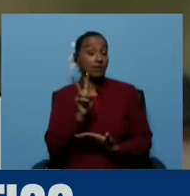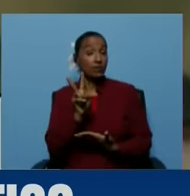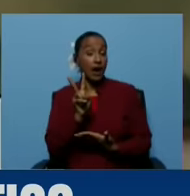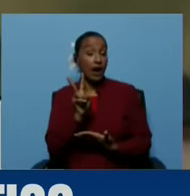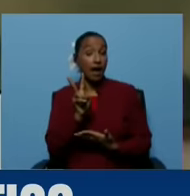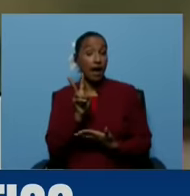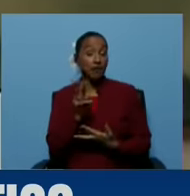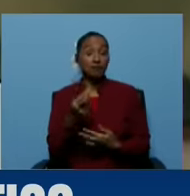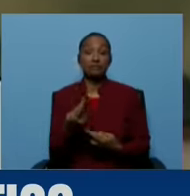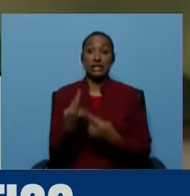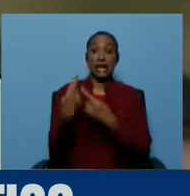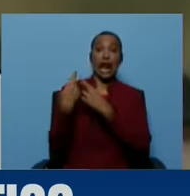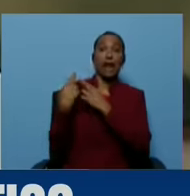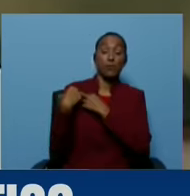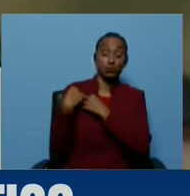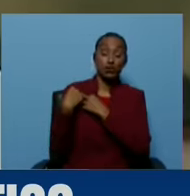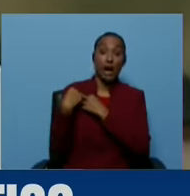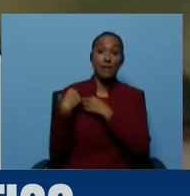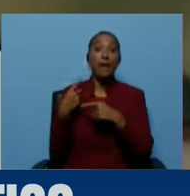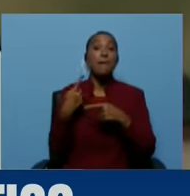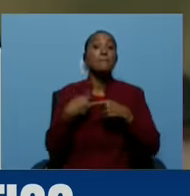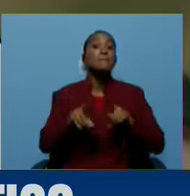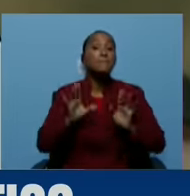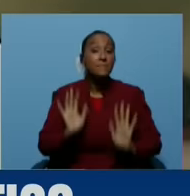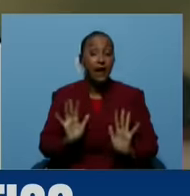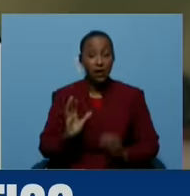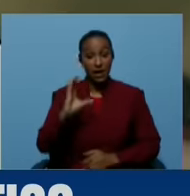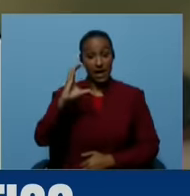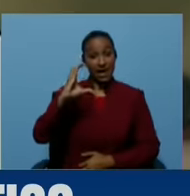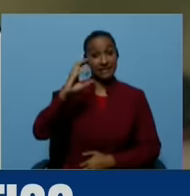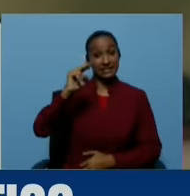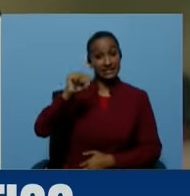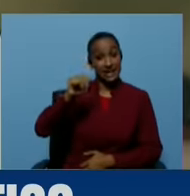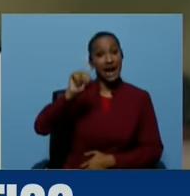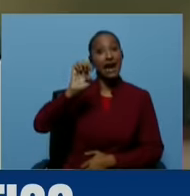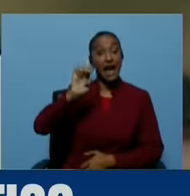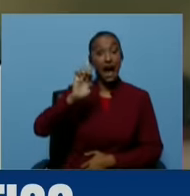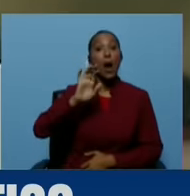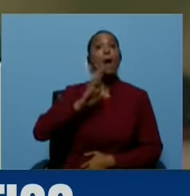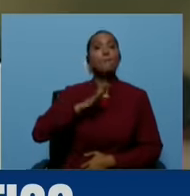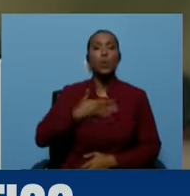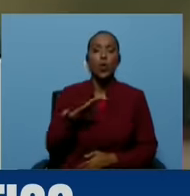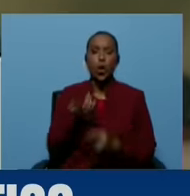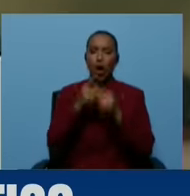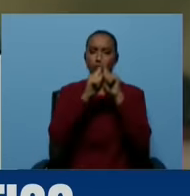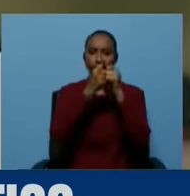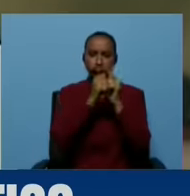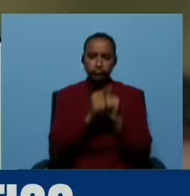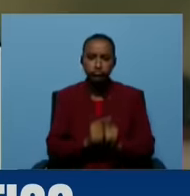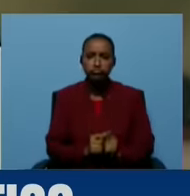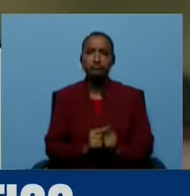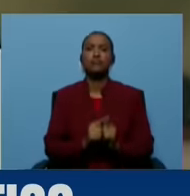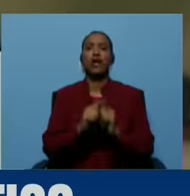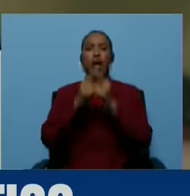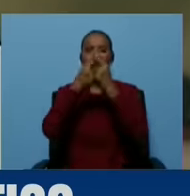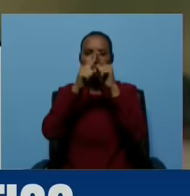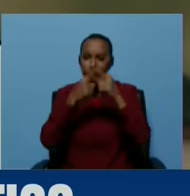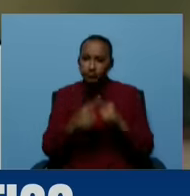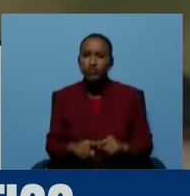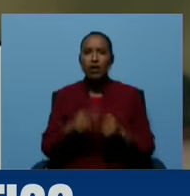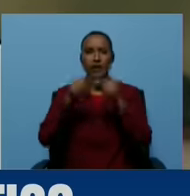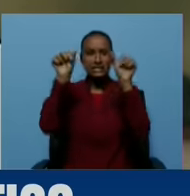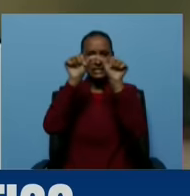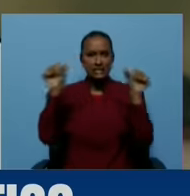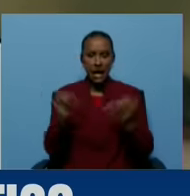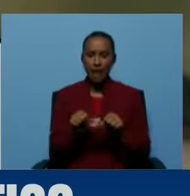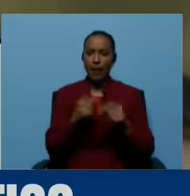Afortunadamente, el Consejo Nacional Electoral pudo completar su proceso de totalización, transmitir